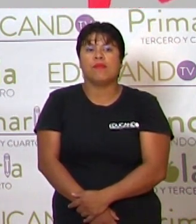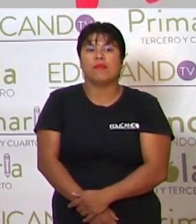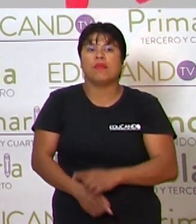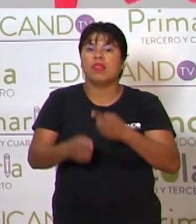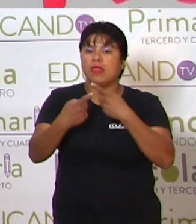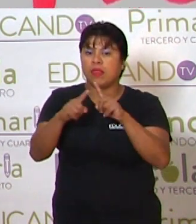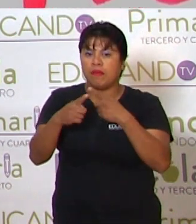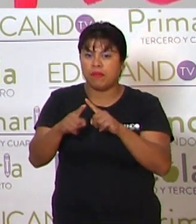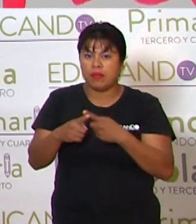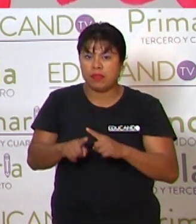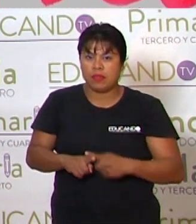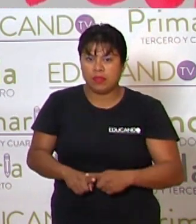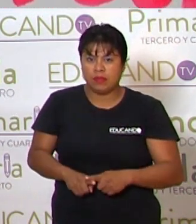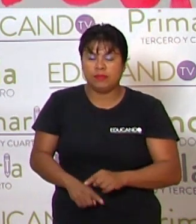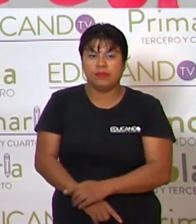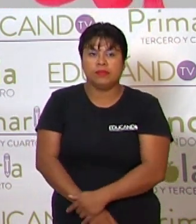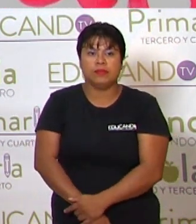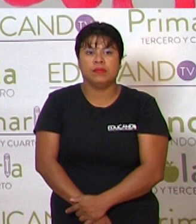varios